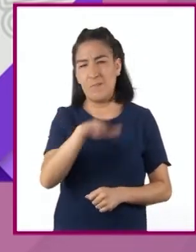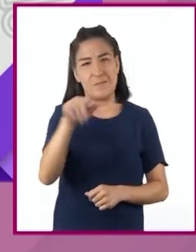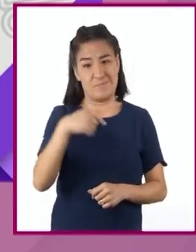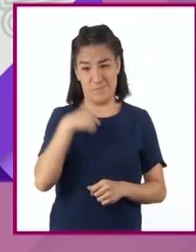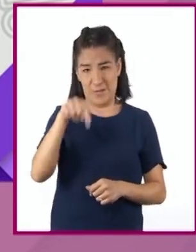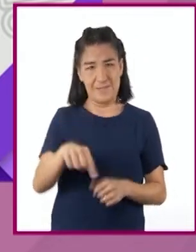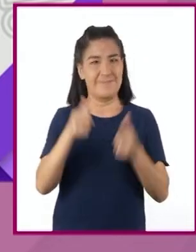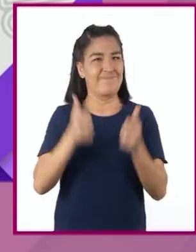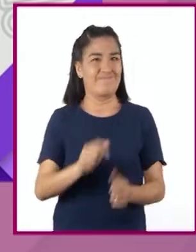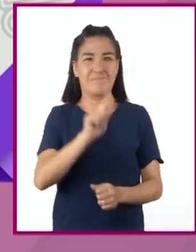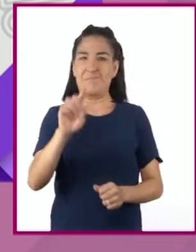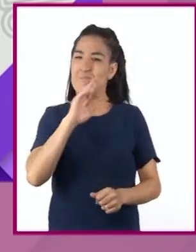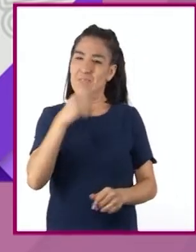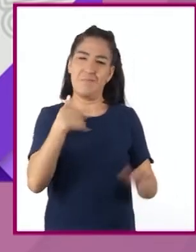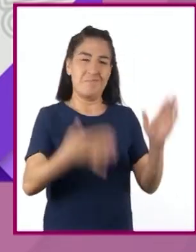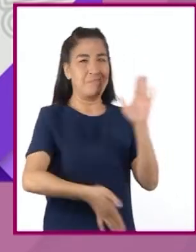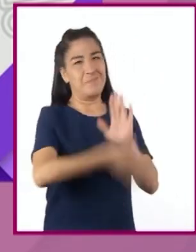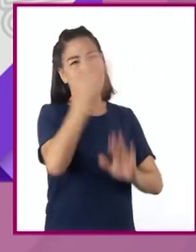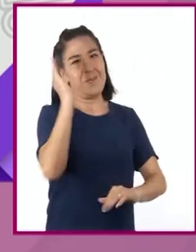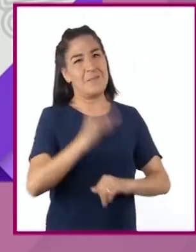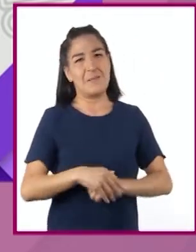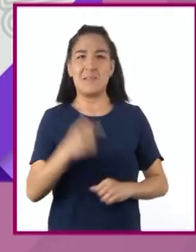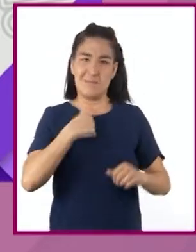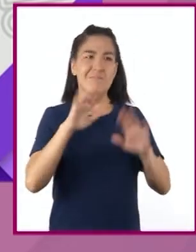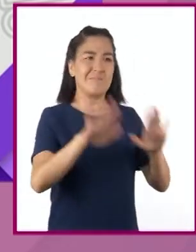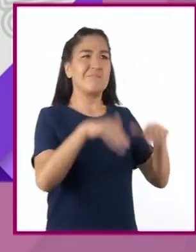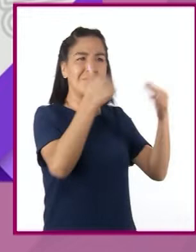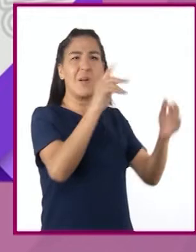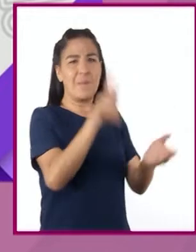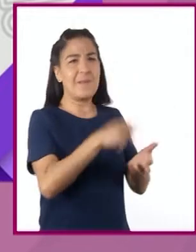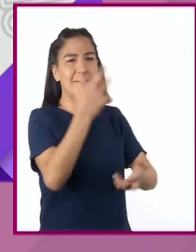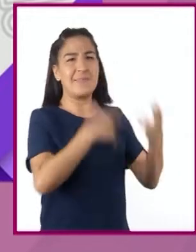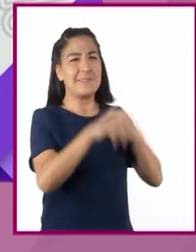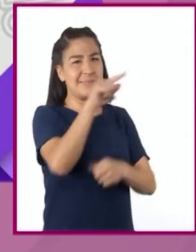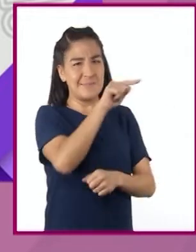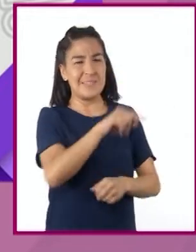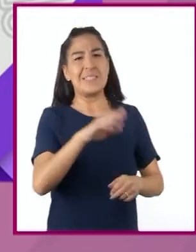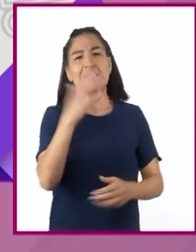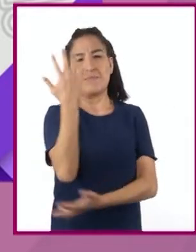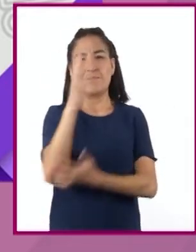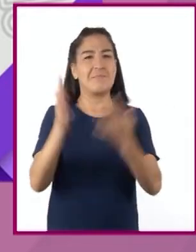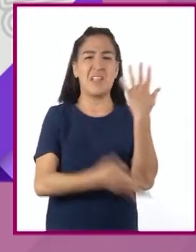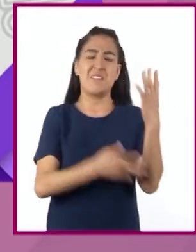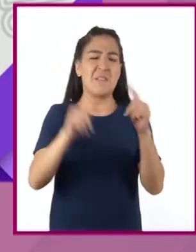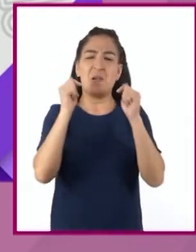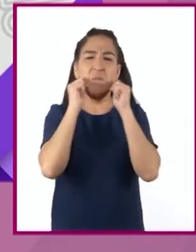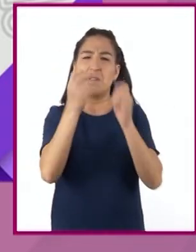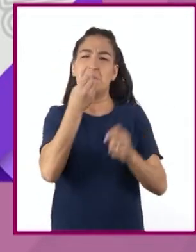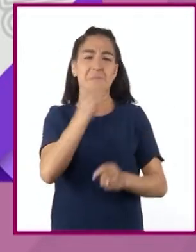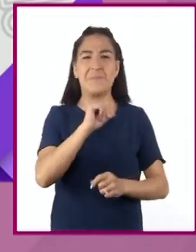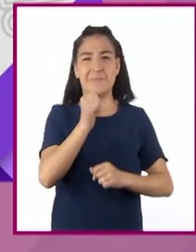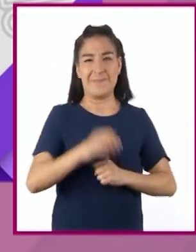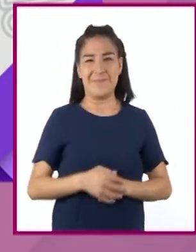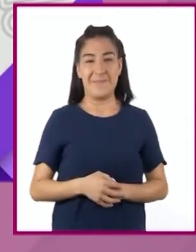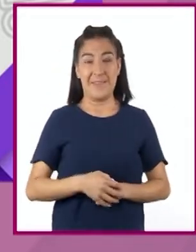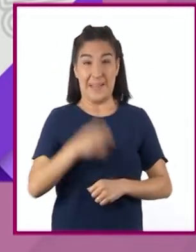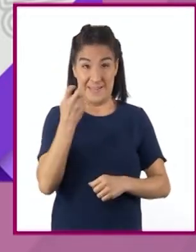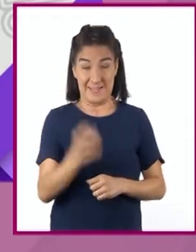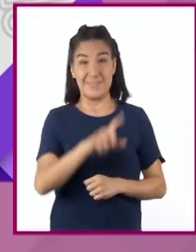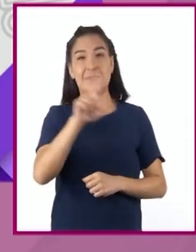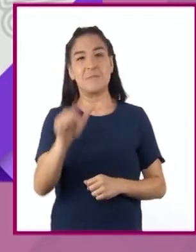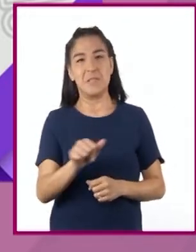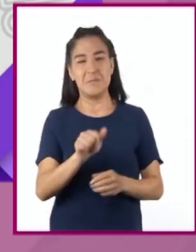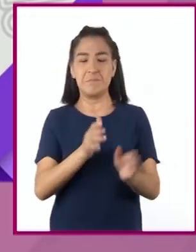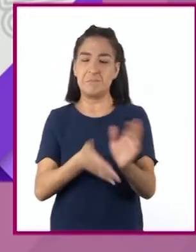quedo. Mejor me voy. Prefiero regresar a la selva, aunque no tenga que comer. Y diciendo esto, se dio la